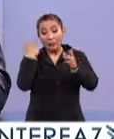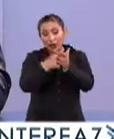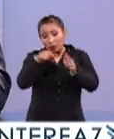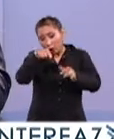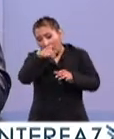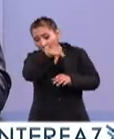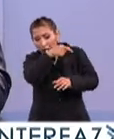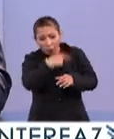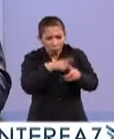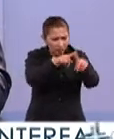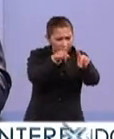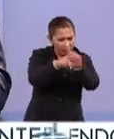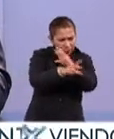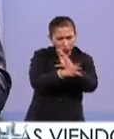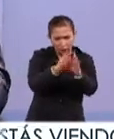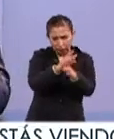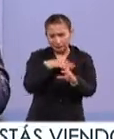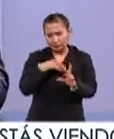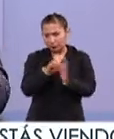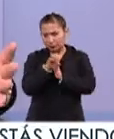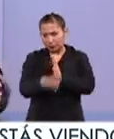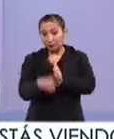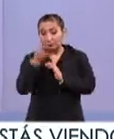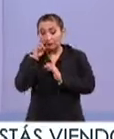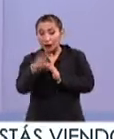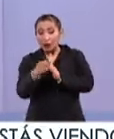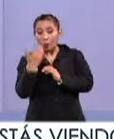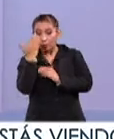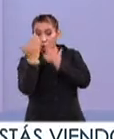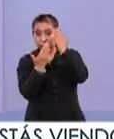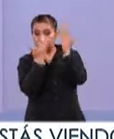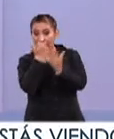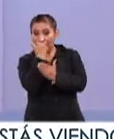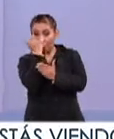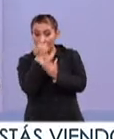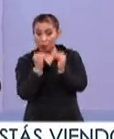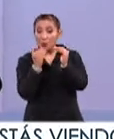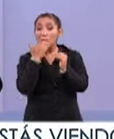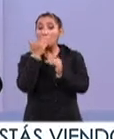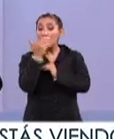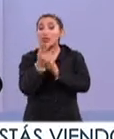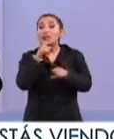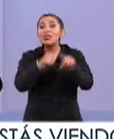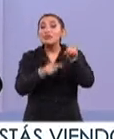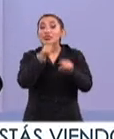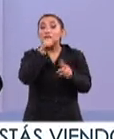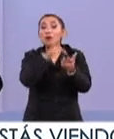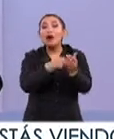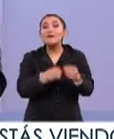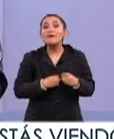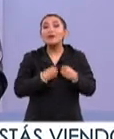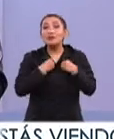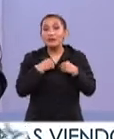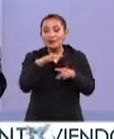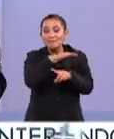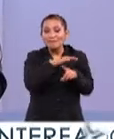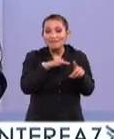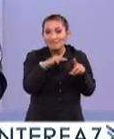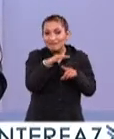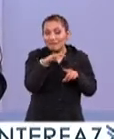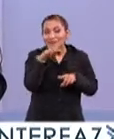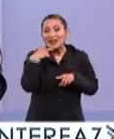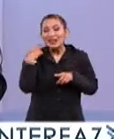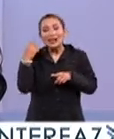tiene muchos contrastes. Podemos ver que el logro académico de los estudiantes depende mucho del lugar en el cual viven.